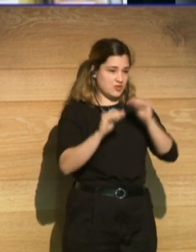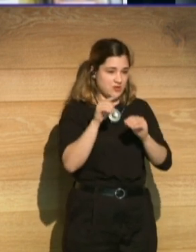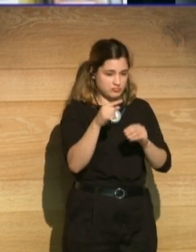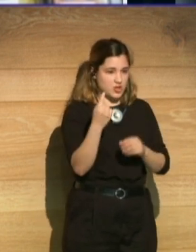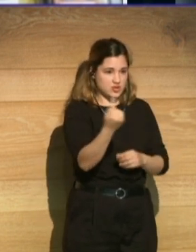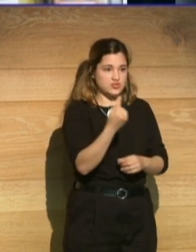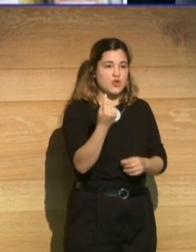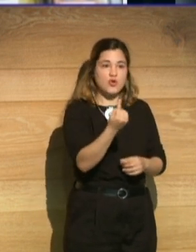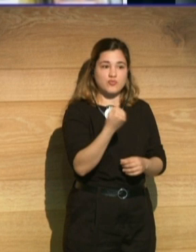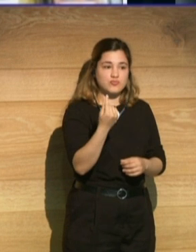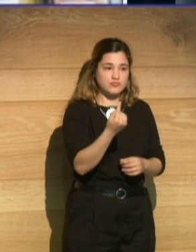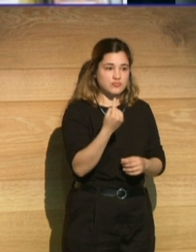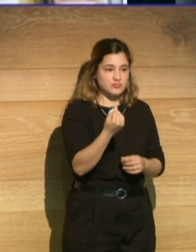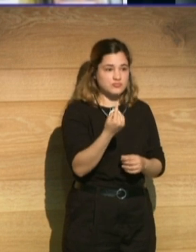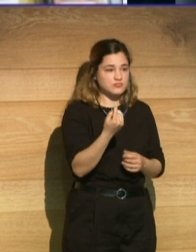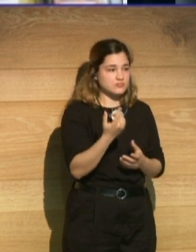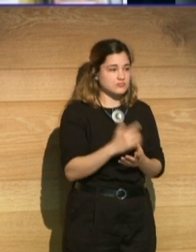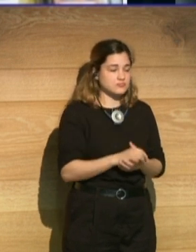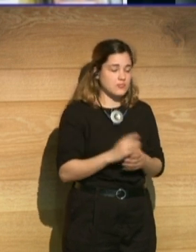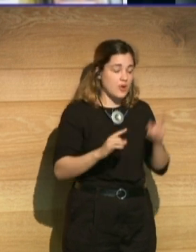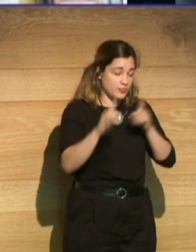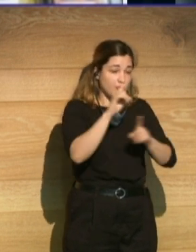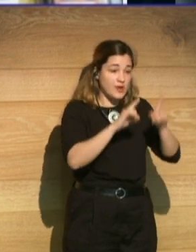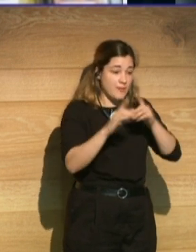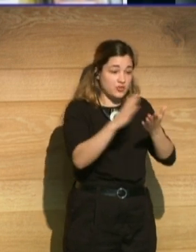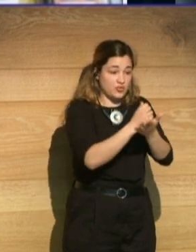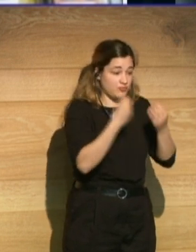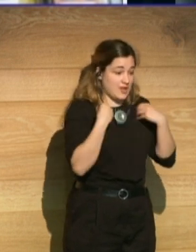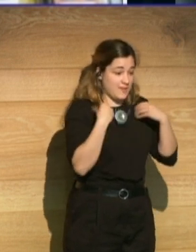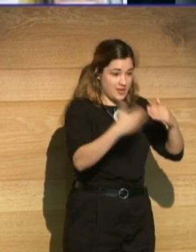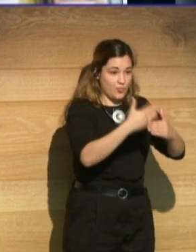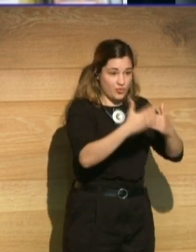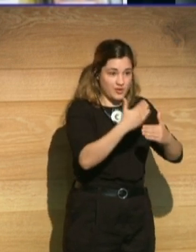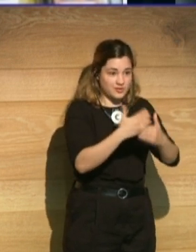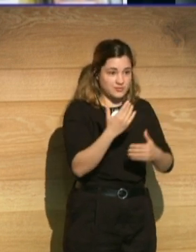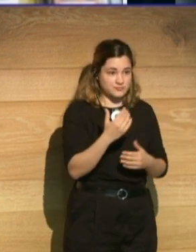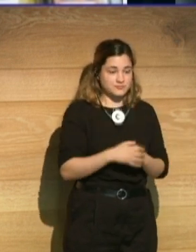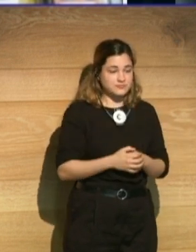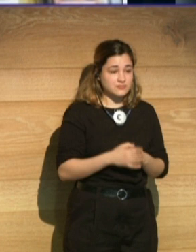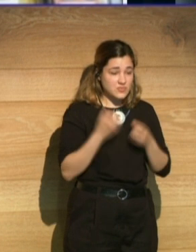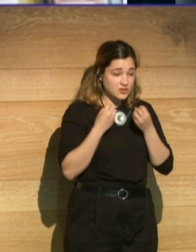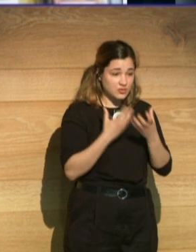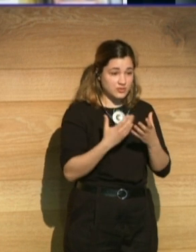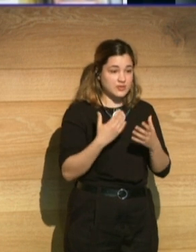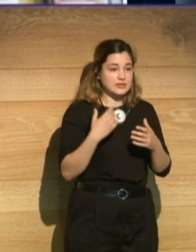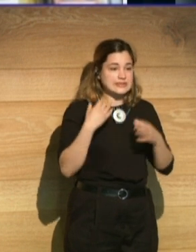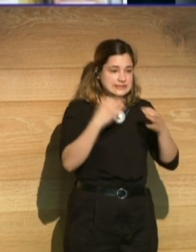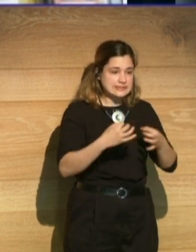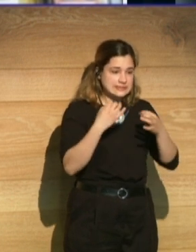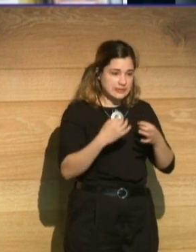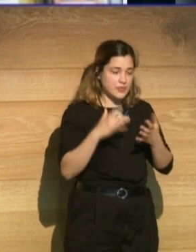mismo la inextricable complejidad de todos los problemas de la vida moderna. Es un mito que sigue volviendo